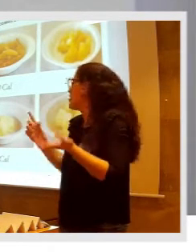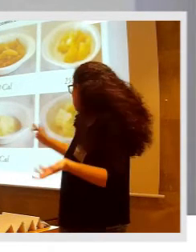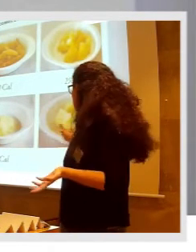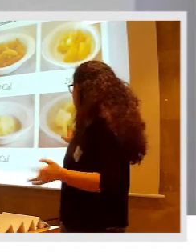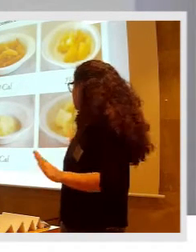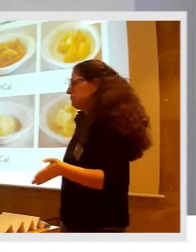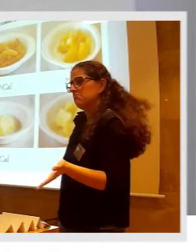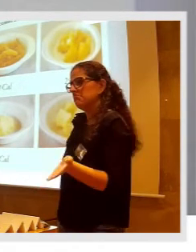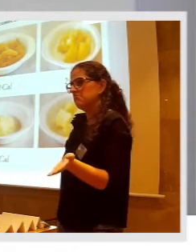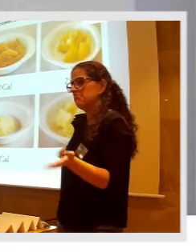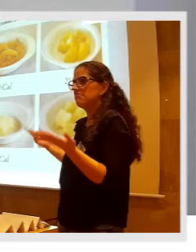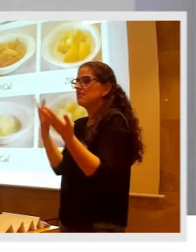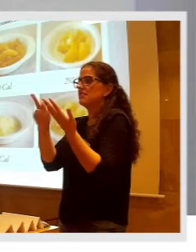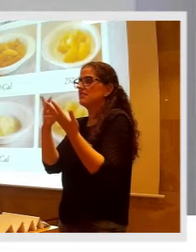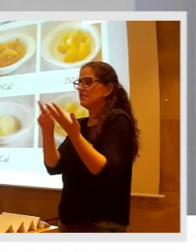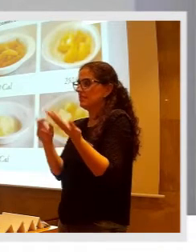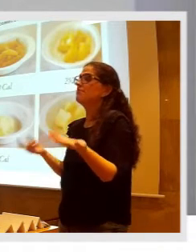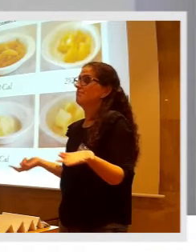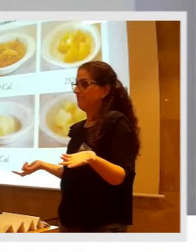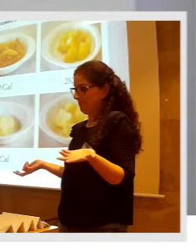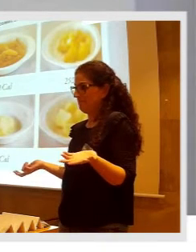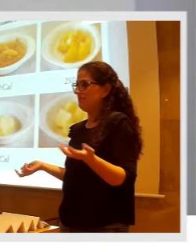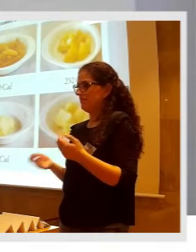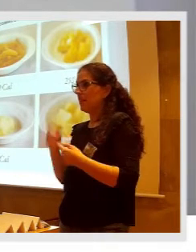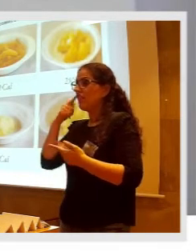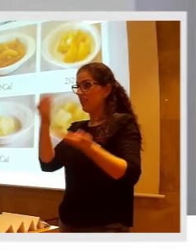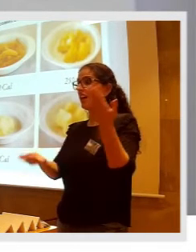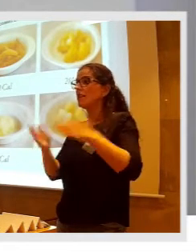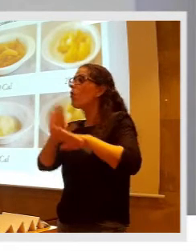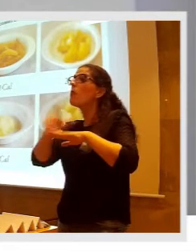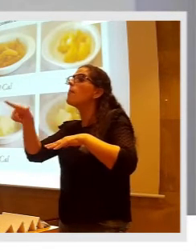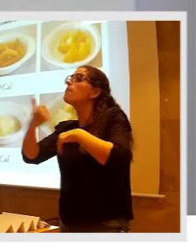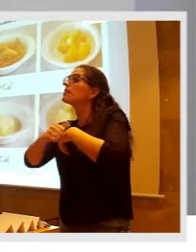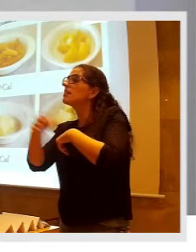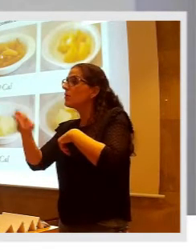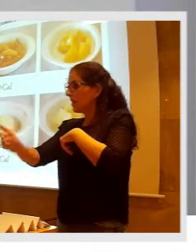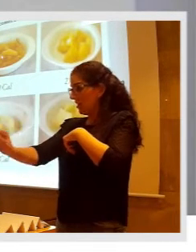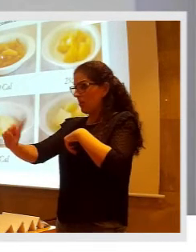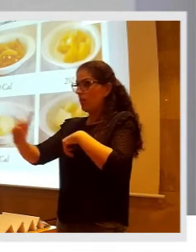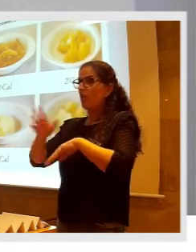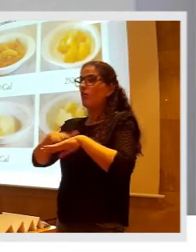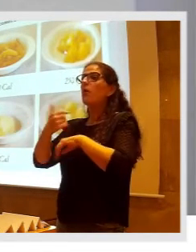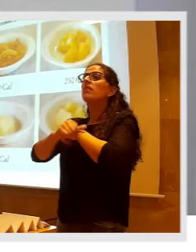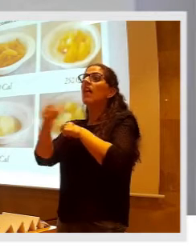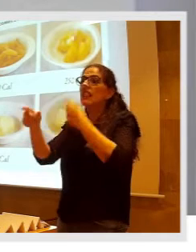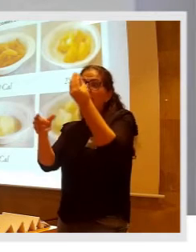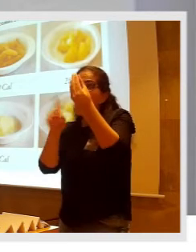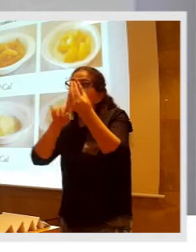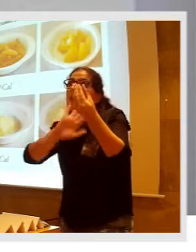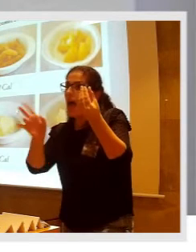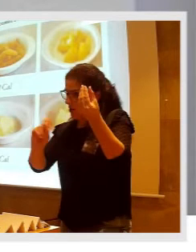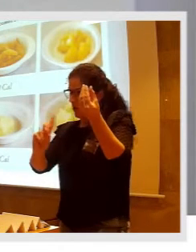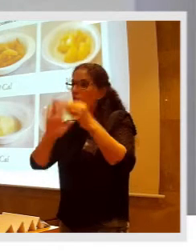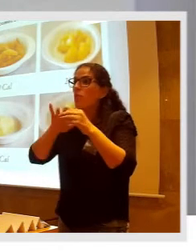aportan 540 calorías. Fijaros si hay diferencia entre patatas de bolsa, patatas fritas, patatas al